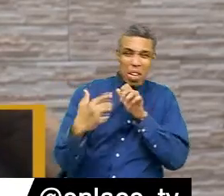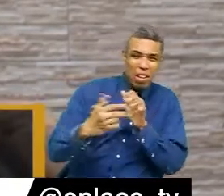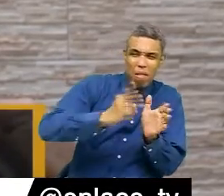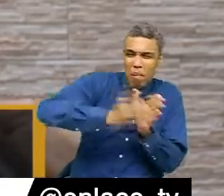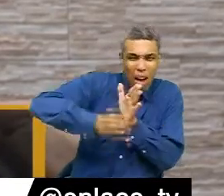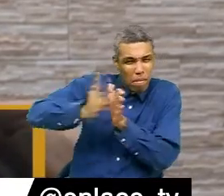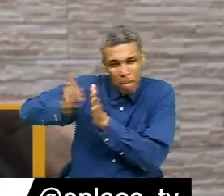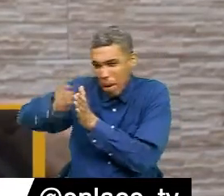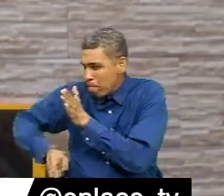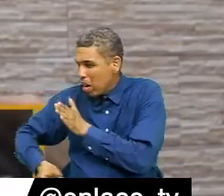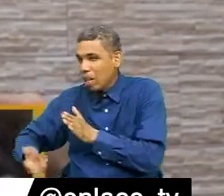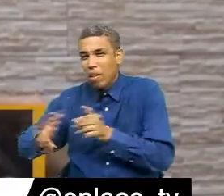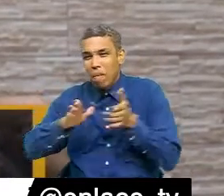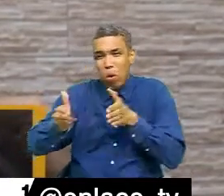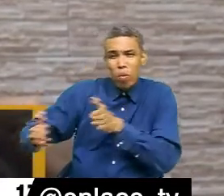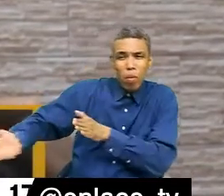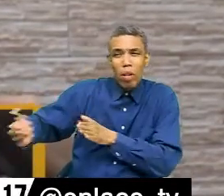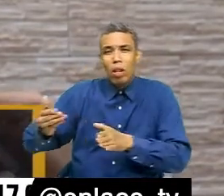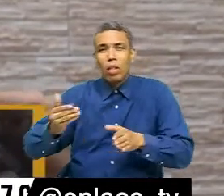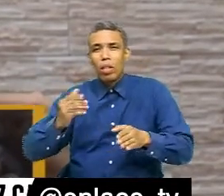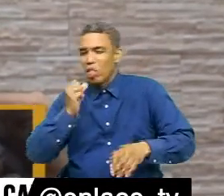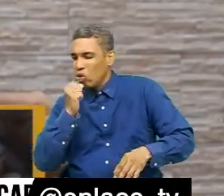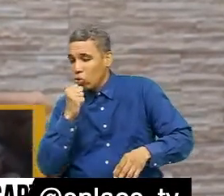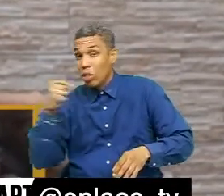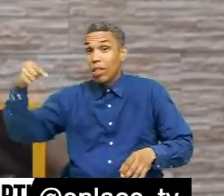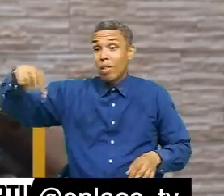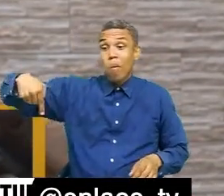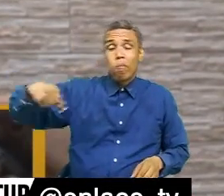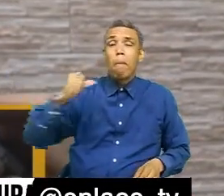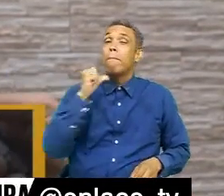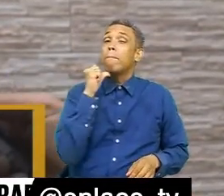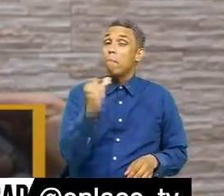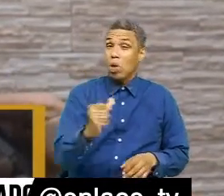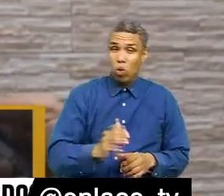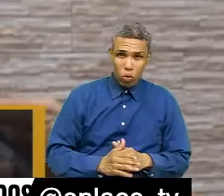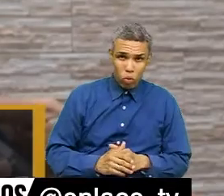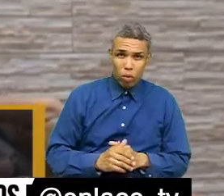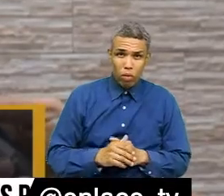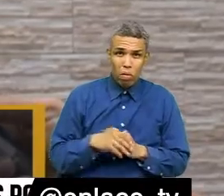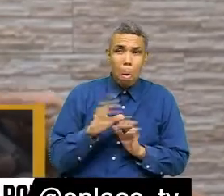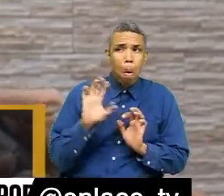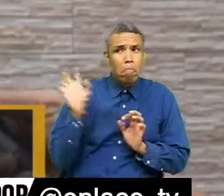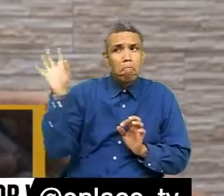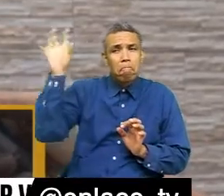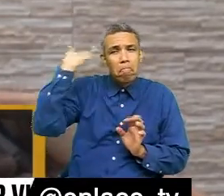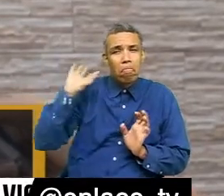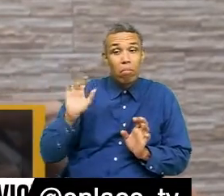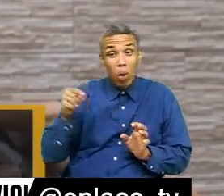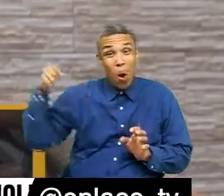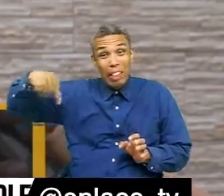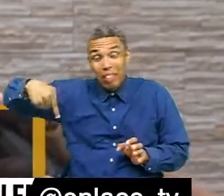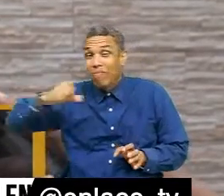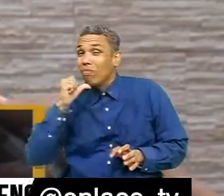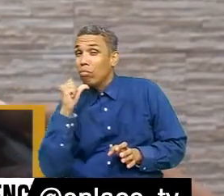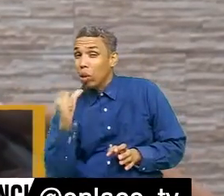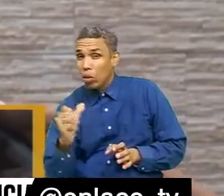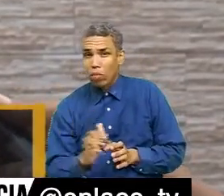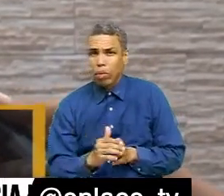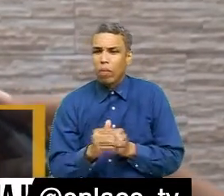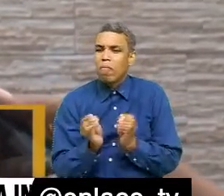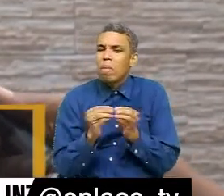hecho estragos en Colombia, pero también de los nuevos grupos que están surgiendo, alimentados por el narcotráfico, por la